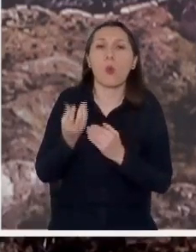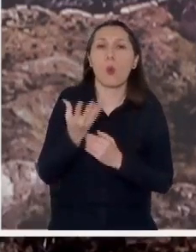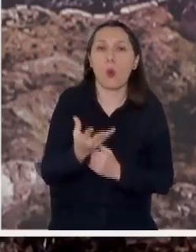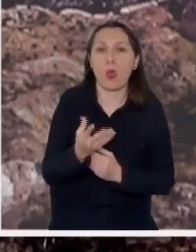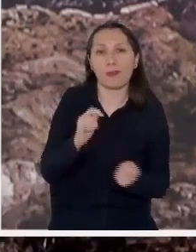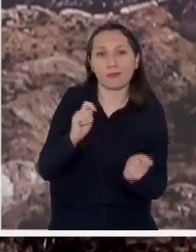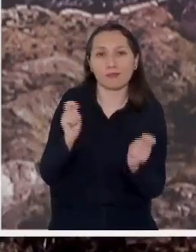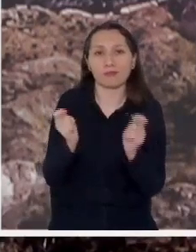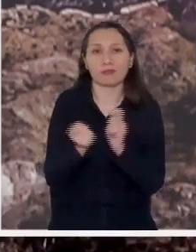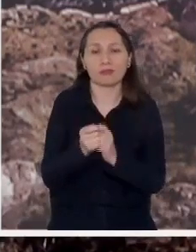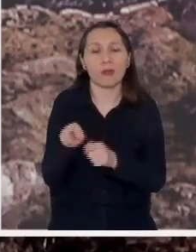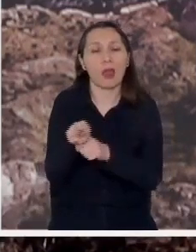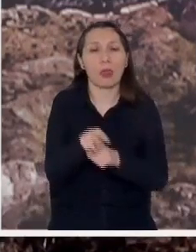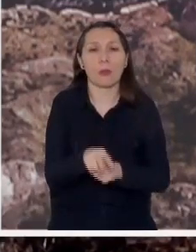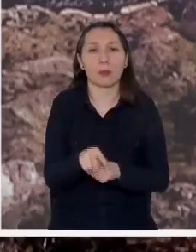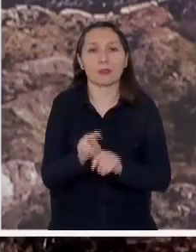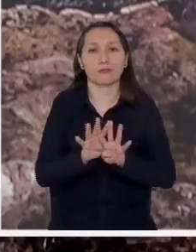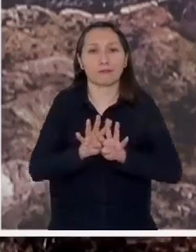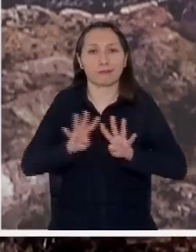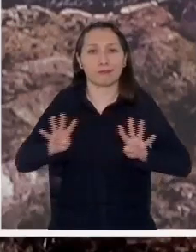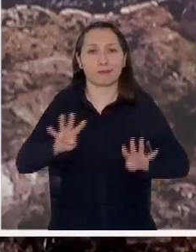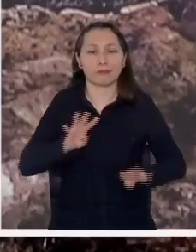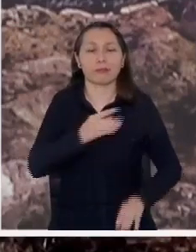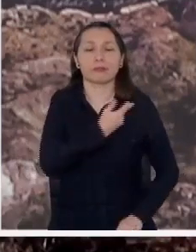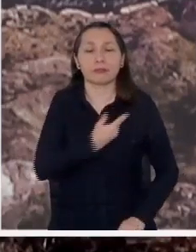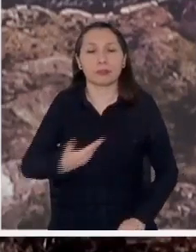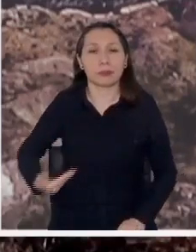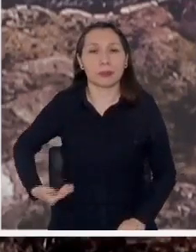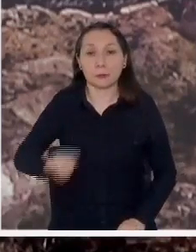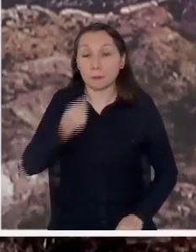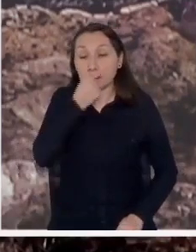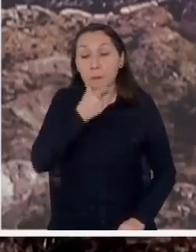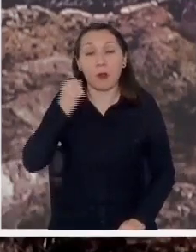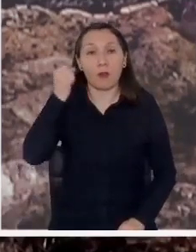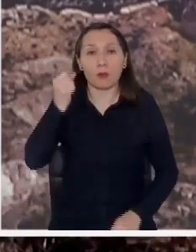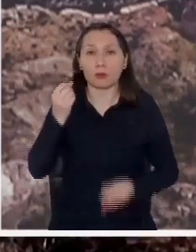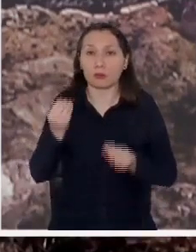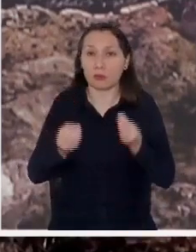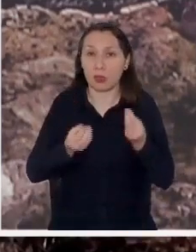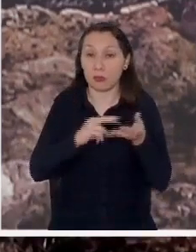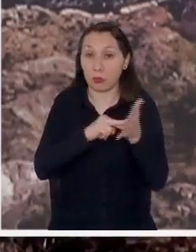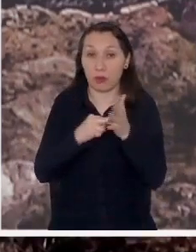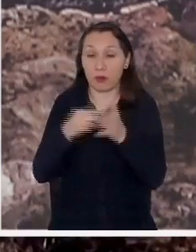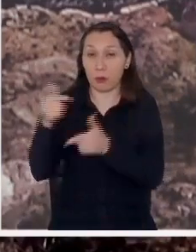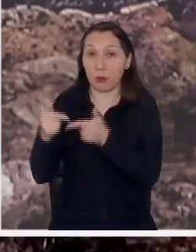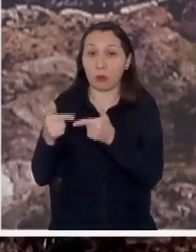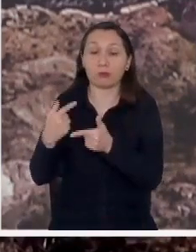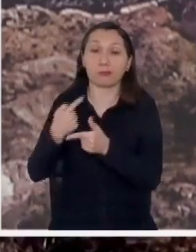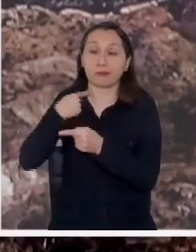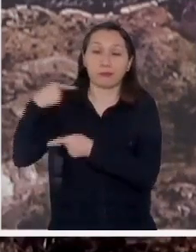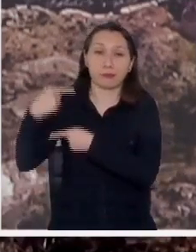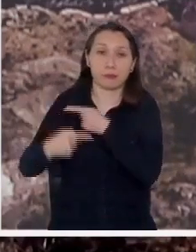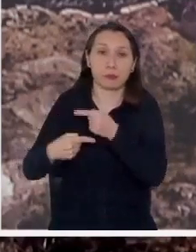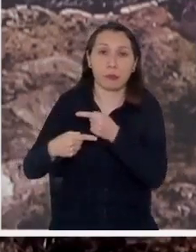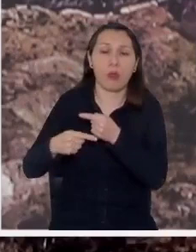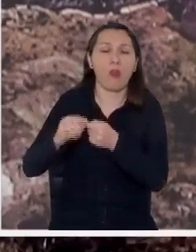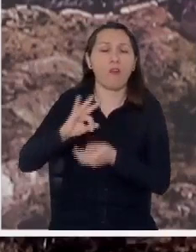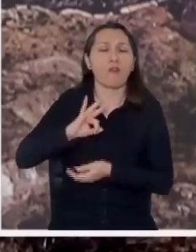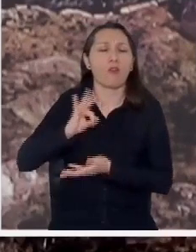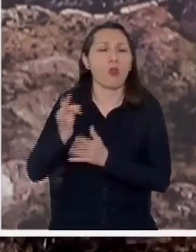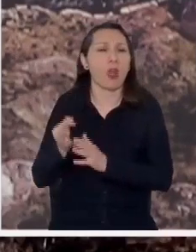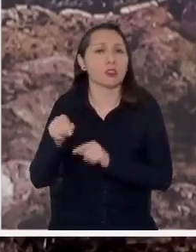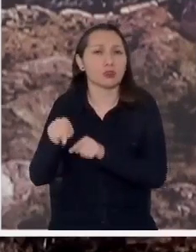aire a la administración del presidente Gabriel boric esto en medio de la crisis política derivada del caso fundaciones